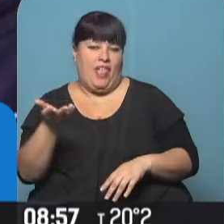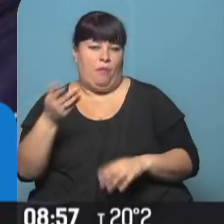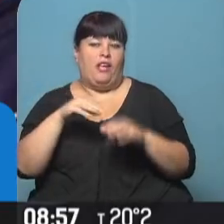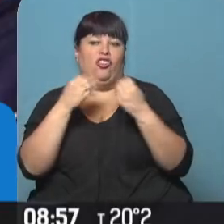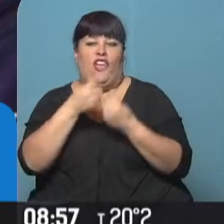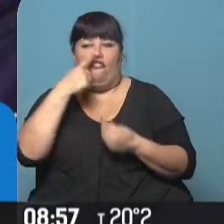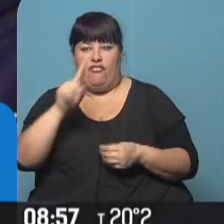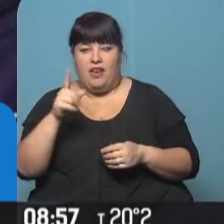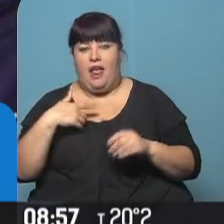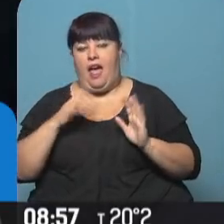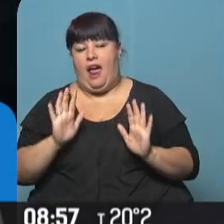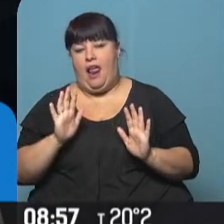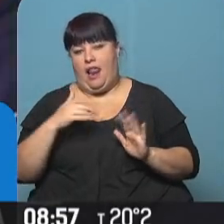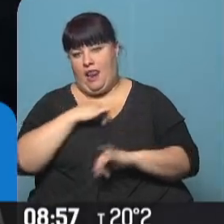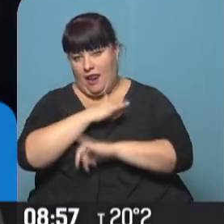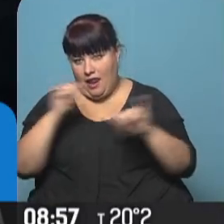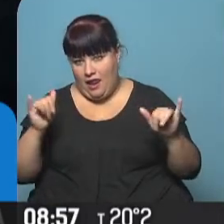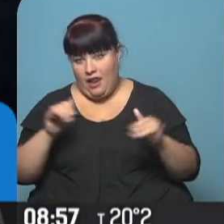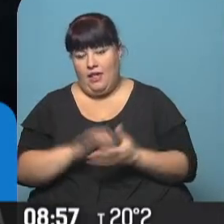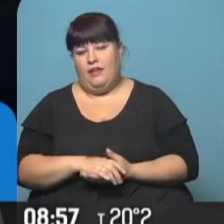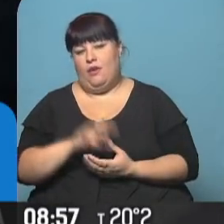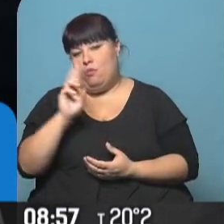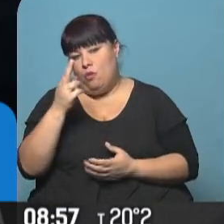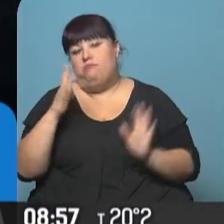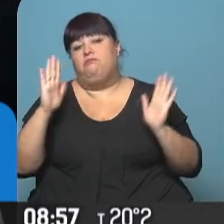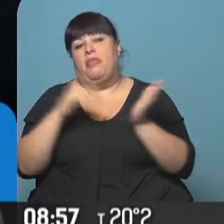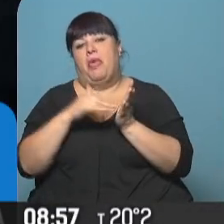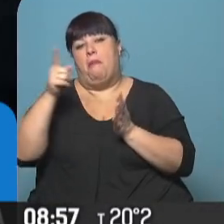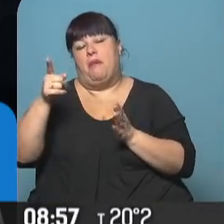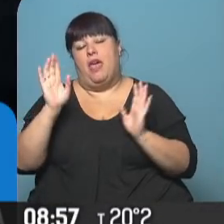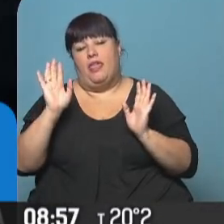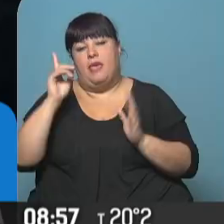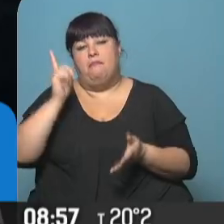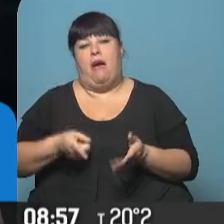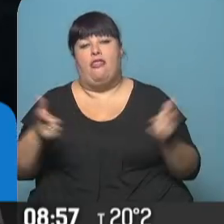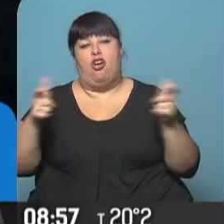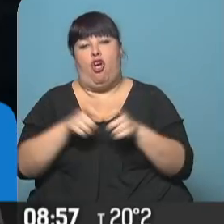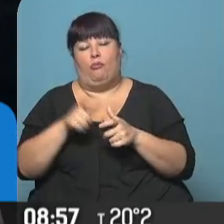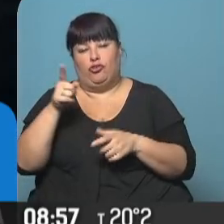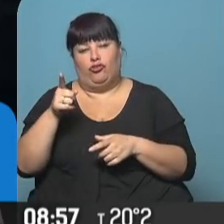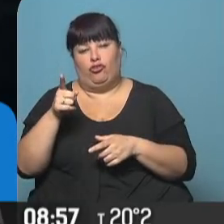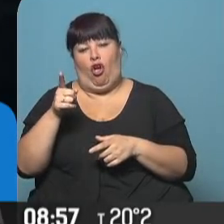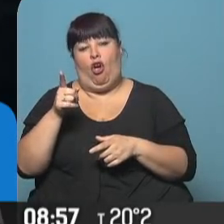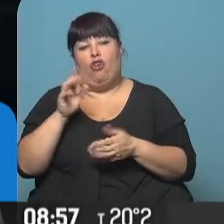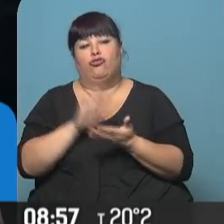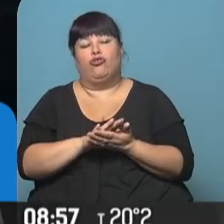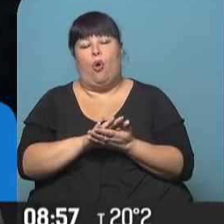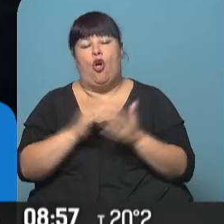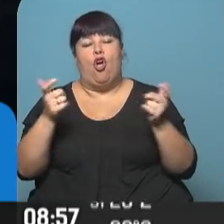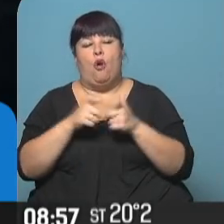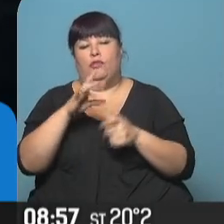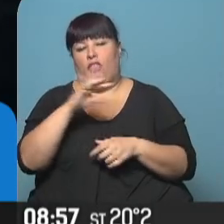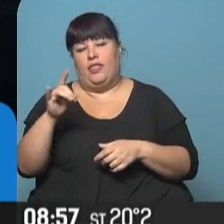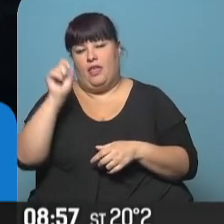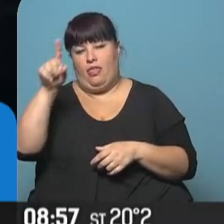resultado final que estamos brindando que dará sometimiento de lo que decida la comisión de la comisión técnica o